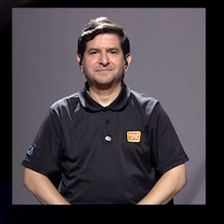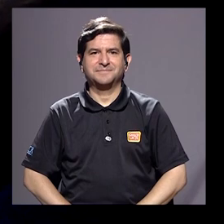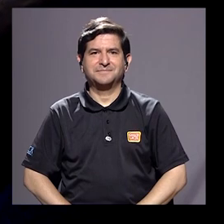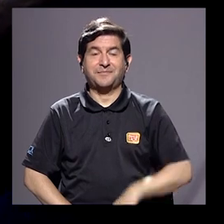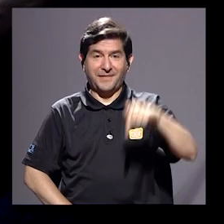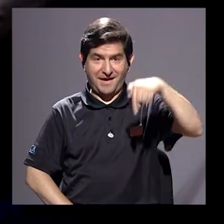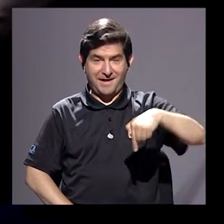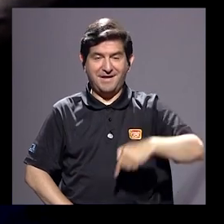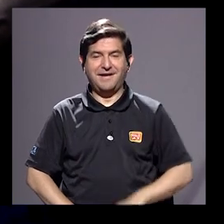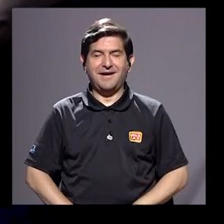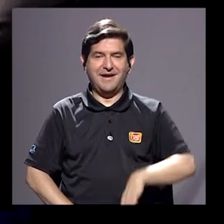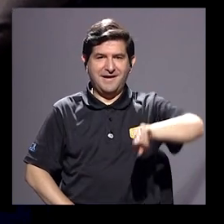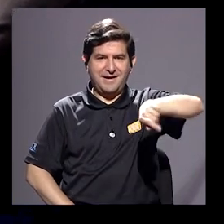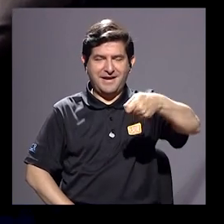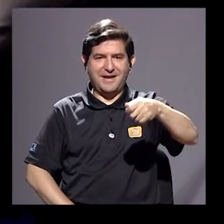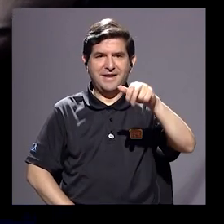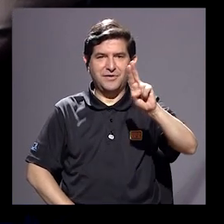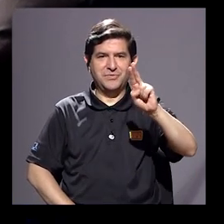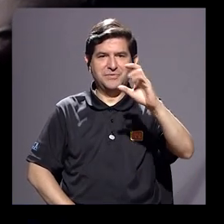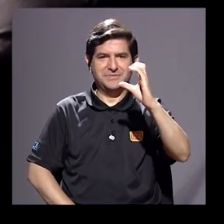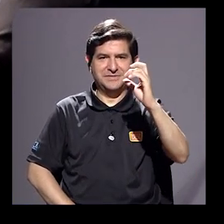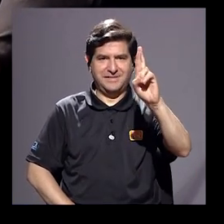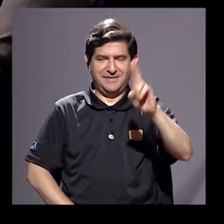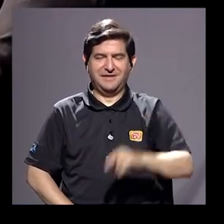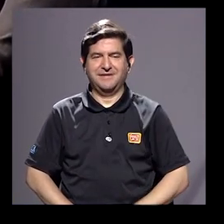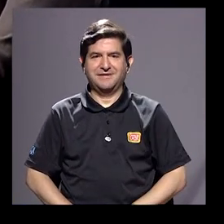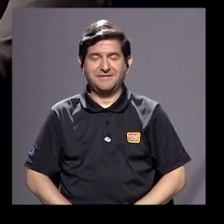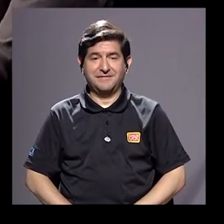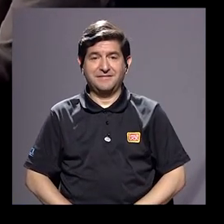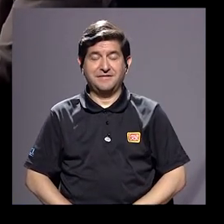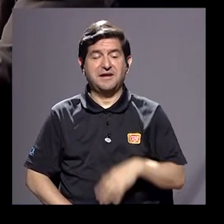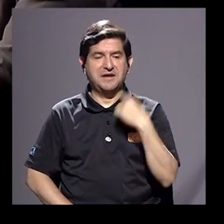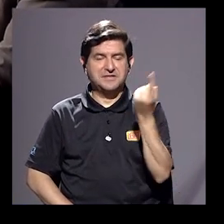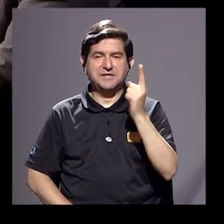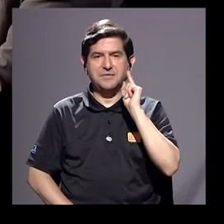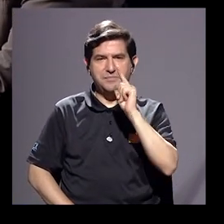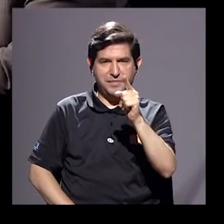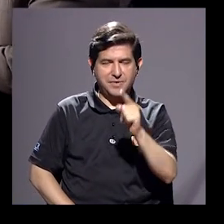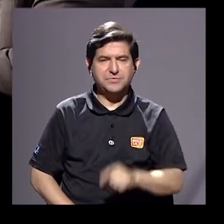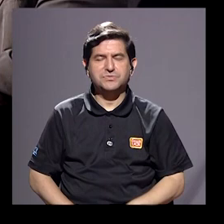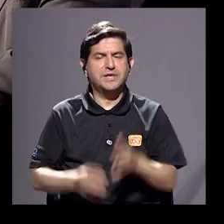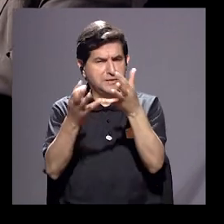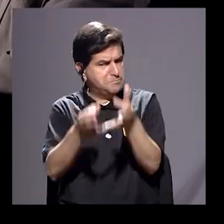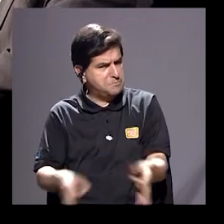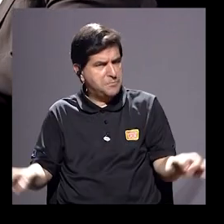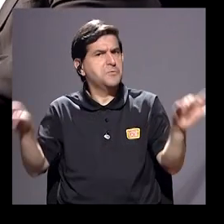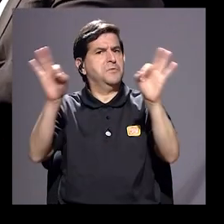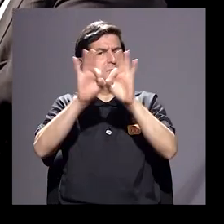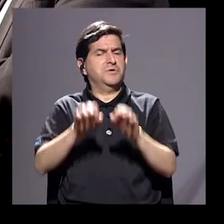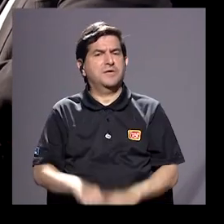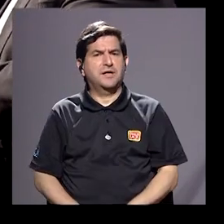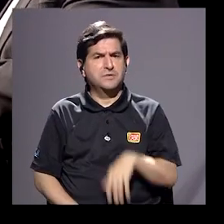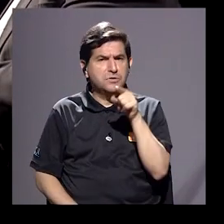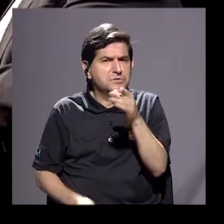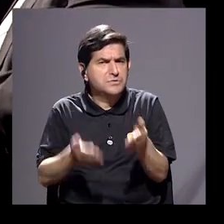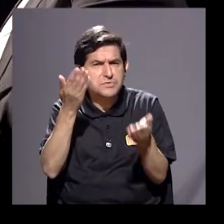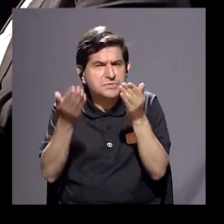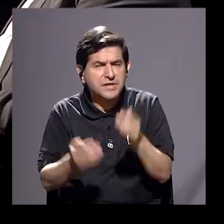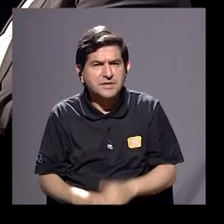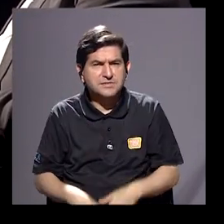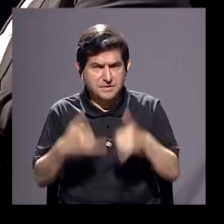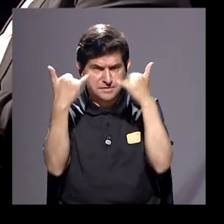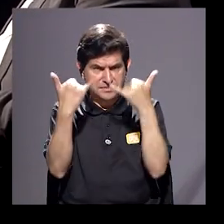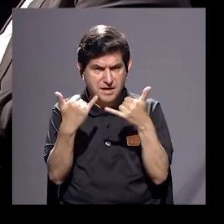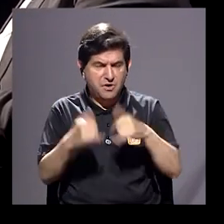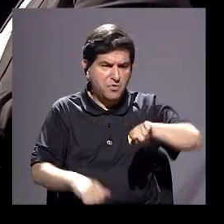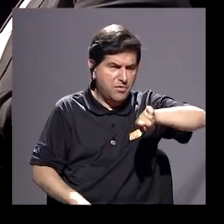estamos desde los estudios del canal universidad de costa rica acá donde siempre usted nos importa muchísimo así que si usted de casualidad está pasando en